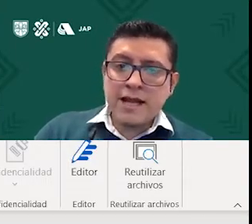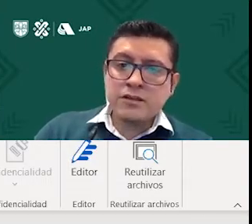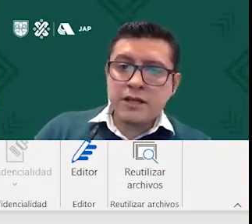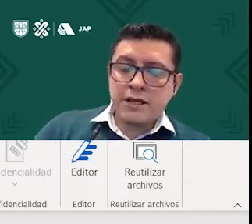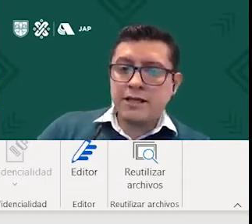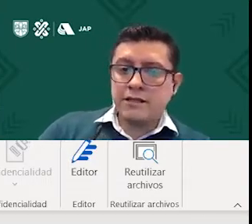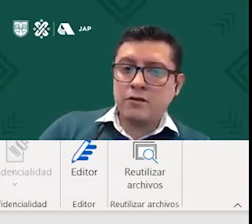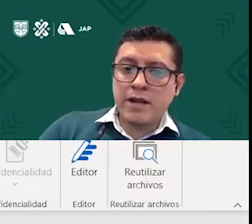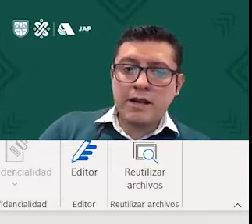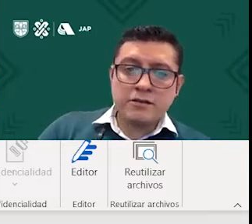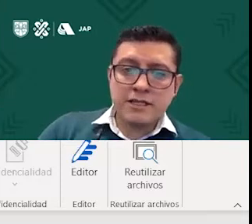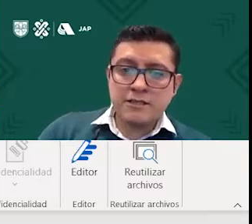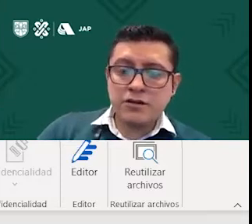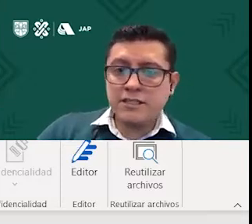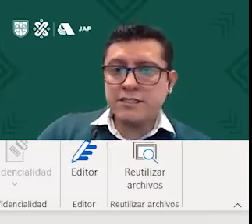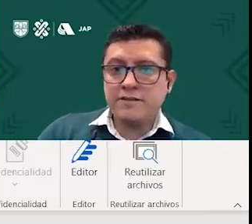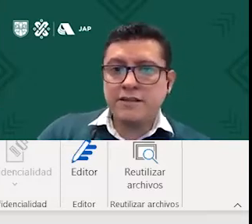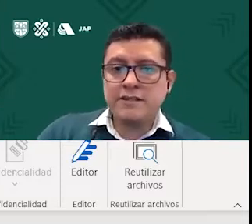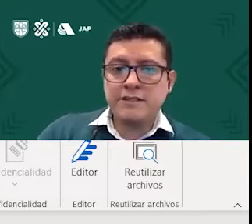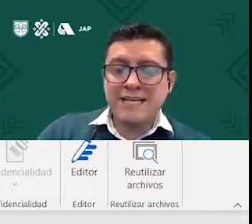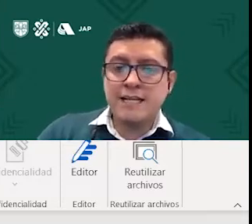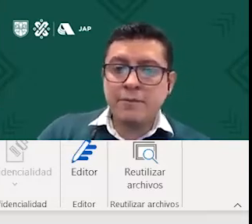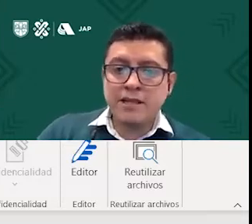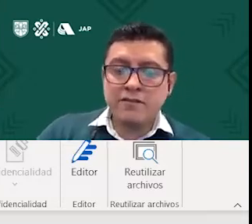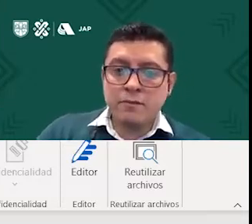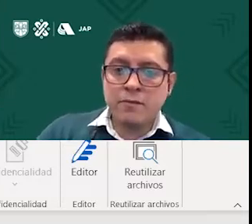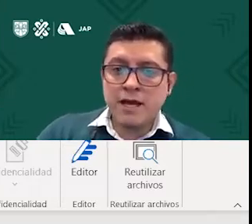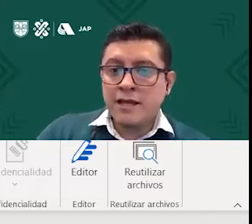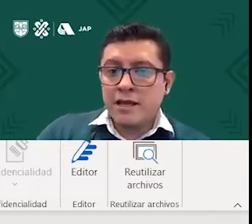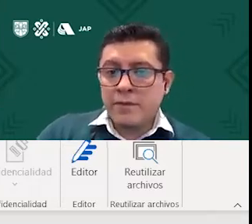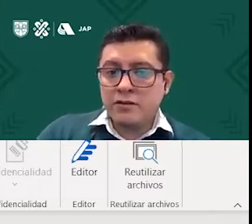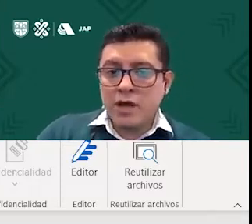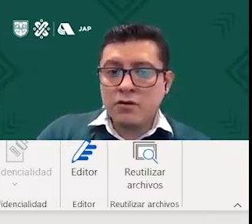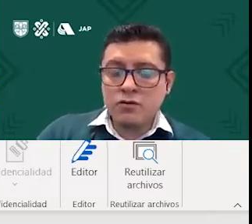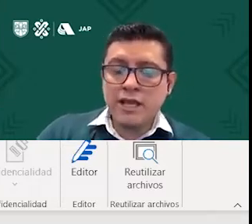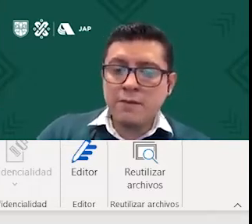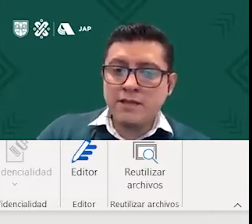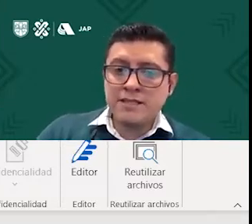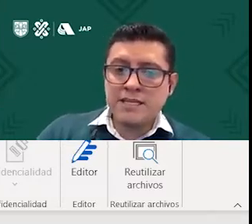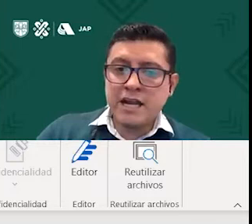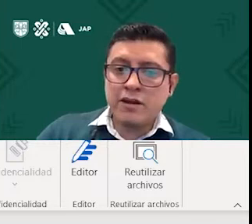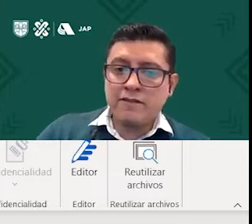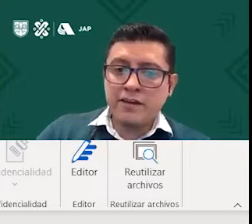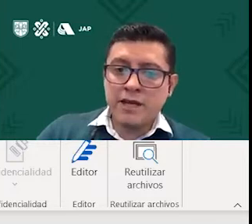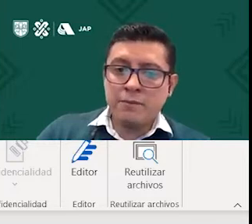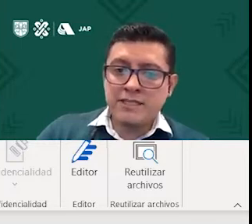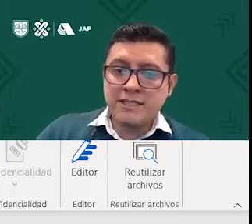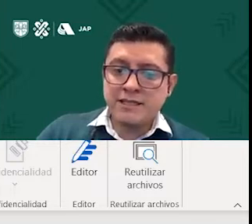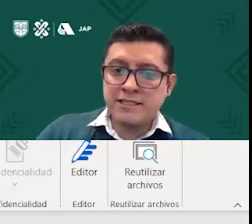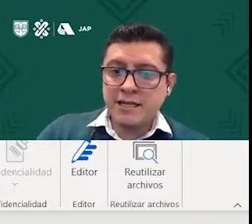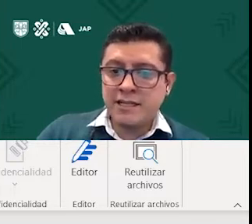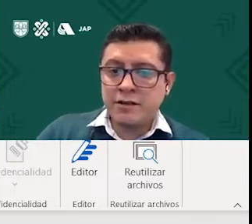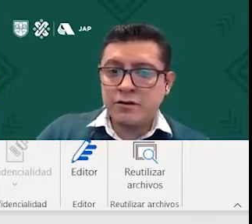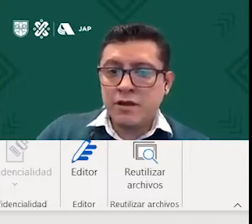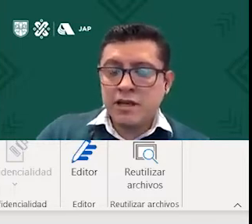para el caso de reitero para el caso de sesiones que se celebran de forma virtual únicamente es necesario que firme el presidente